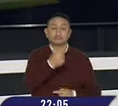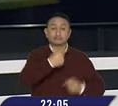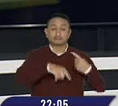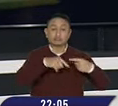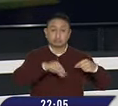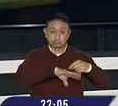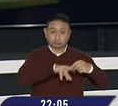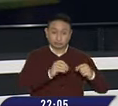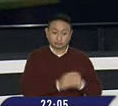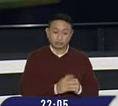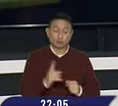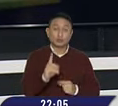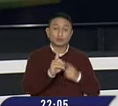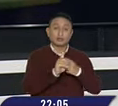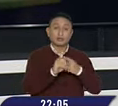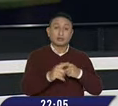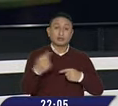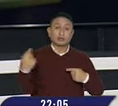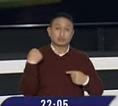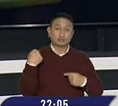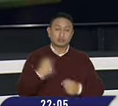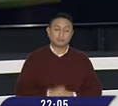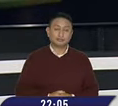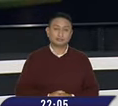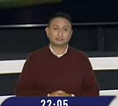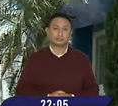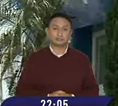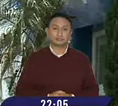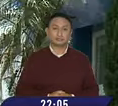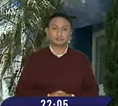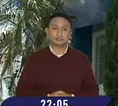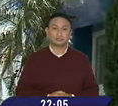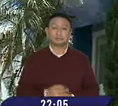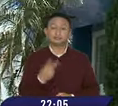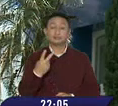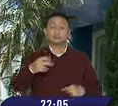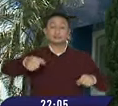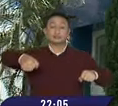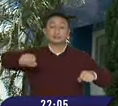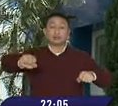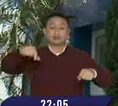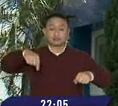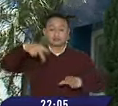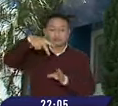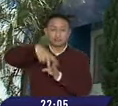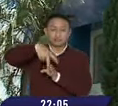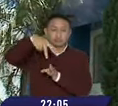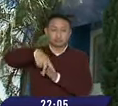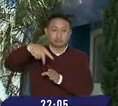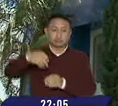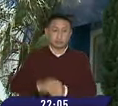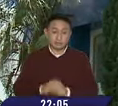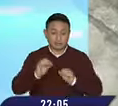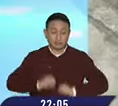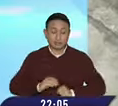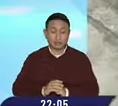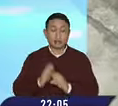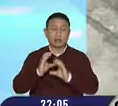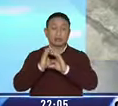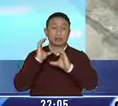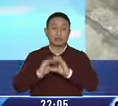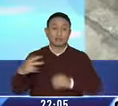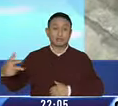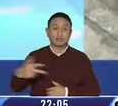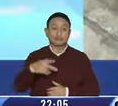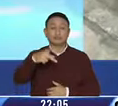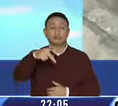delincuentes dejó un sospechoso herido de bala. Dos motocicletas con varios sujetos aguardaban el paso de un furgón por el sector